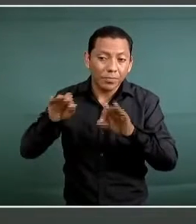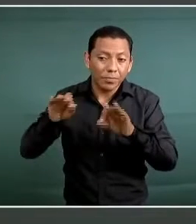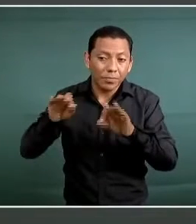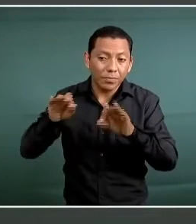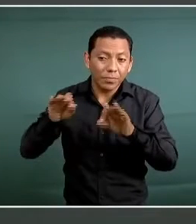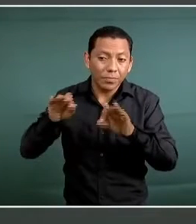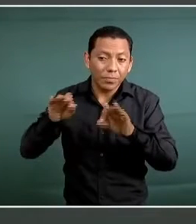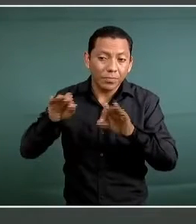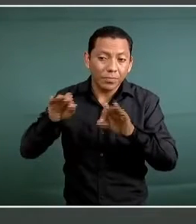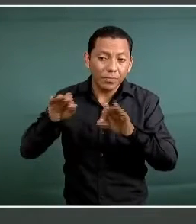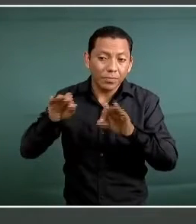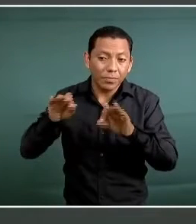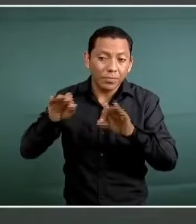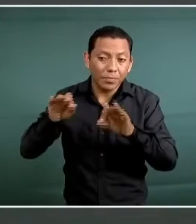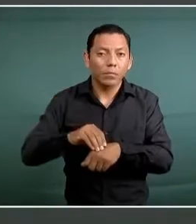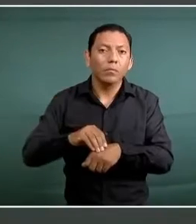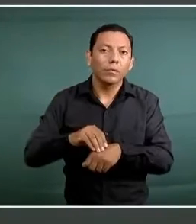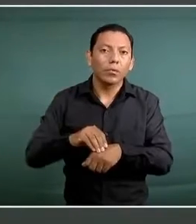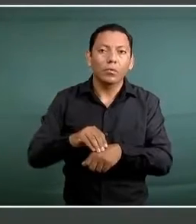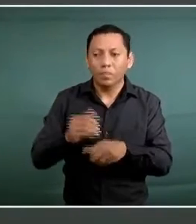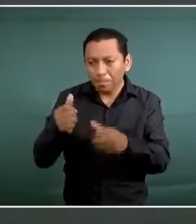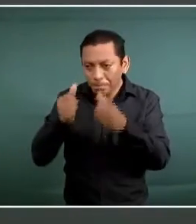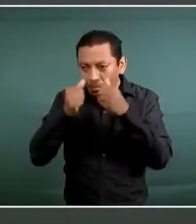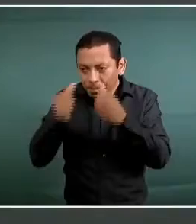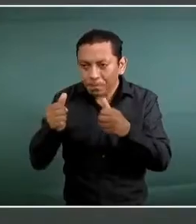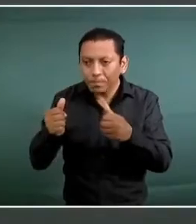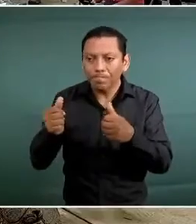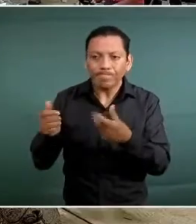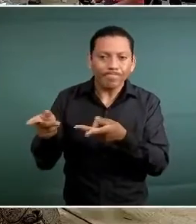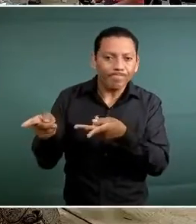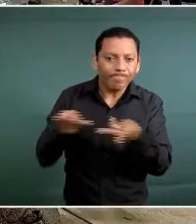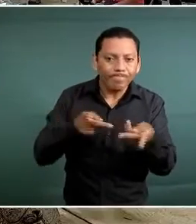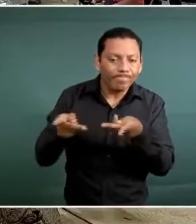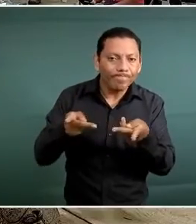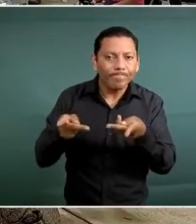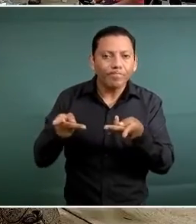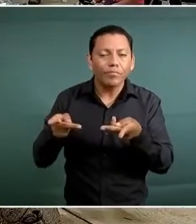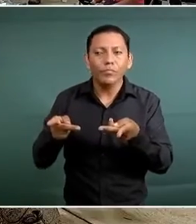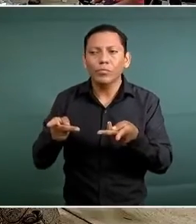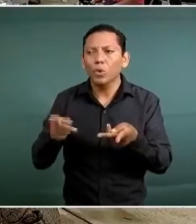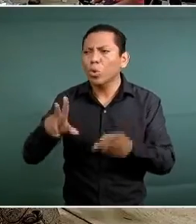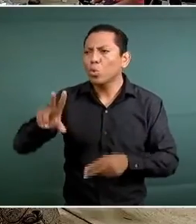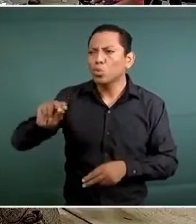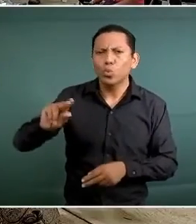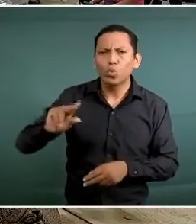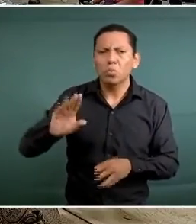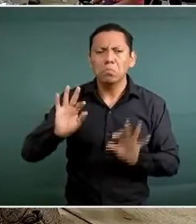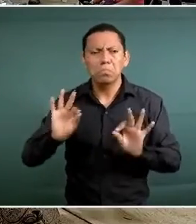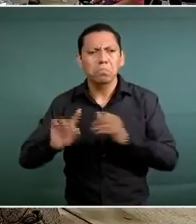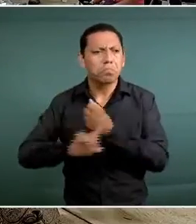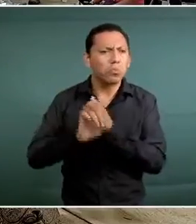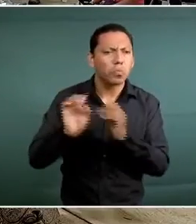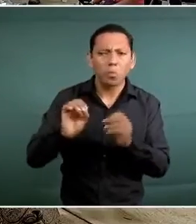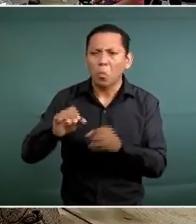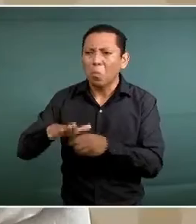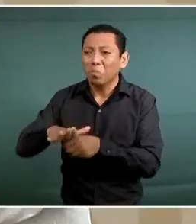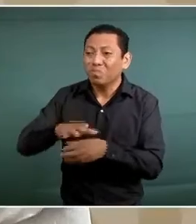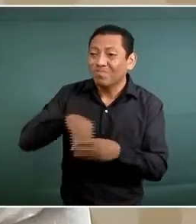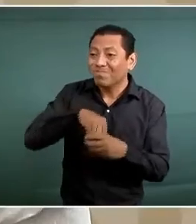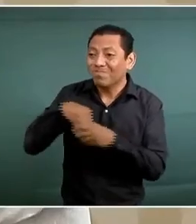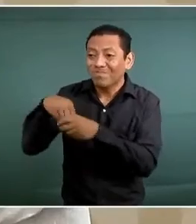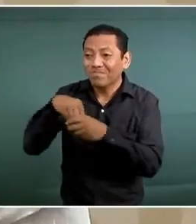permitió estar preparados no tener problema de saturación